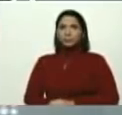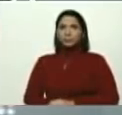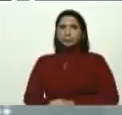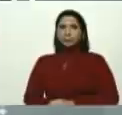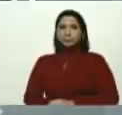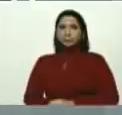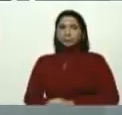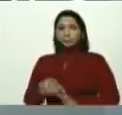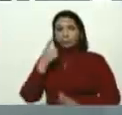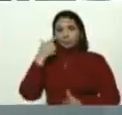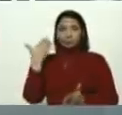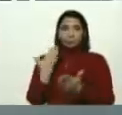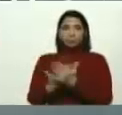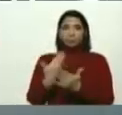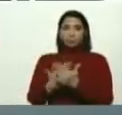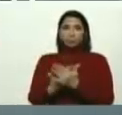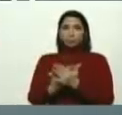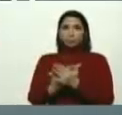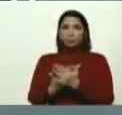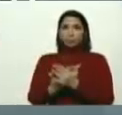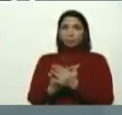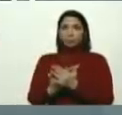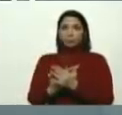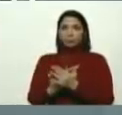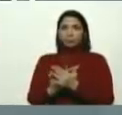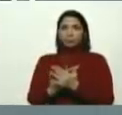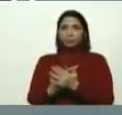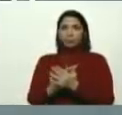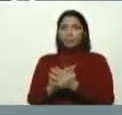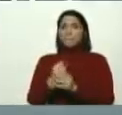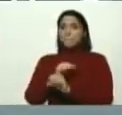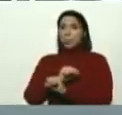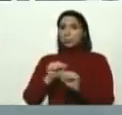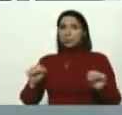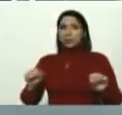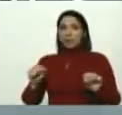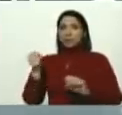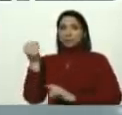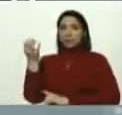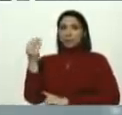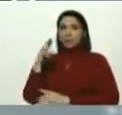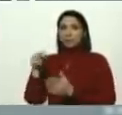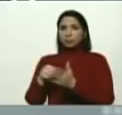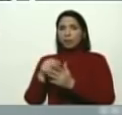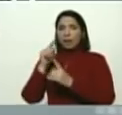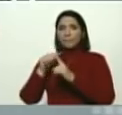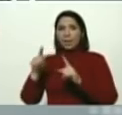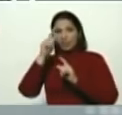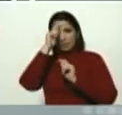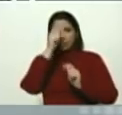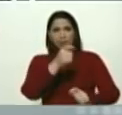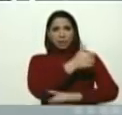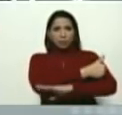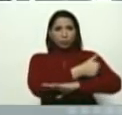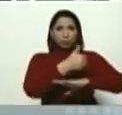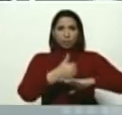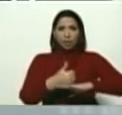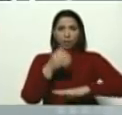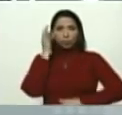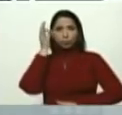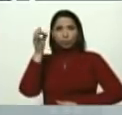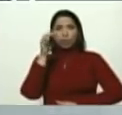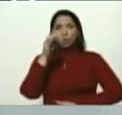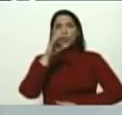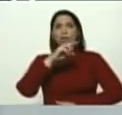al verificar la imposibilidad por parte de la Asamblea Nacional para designar las autoridades del Consejo